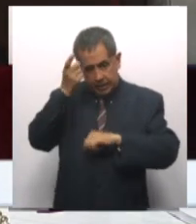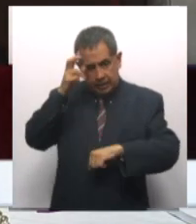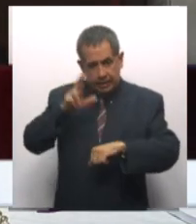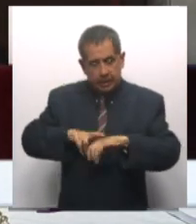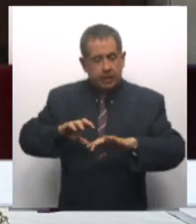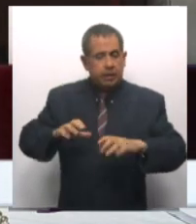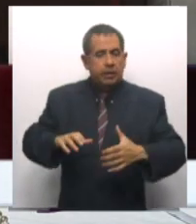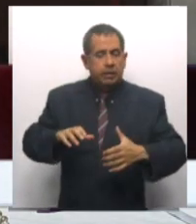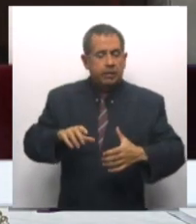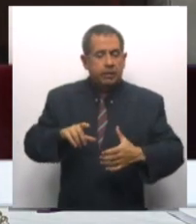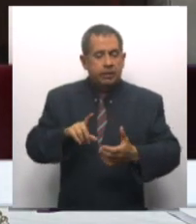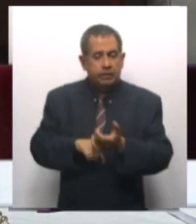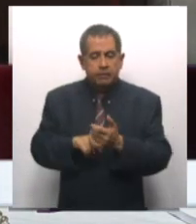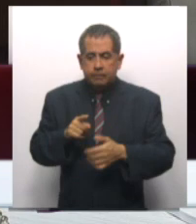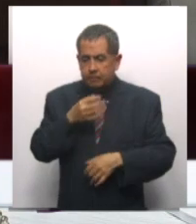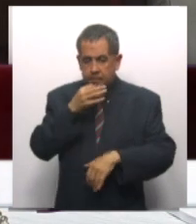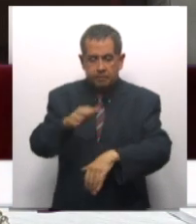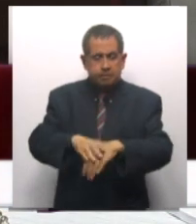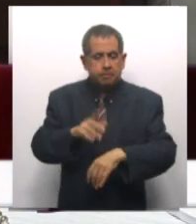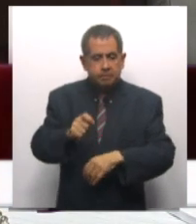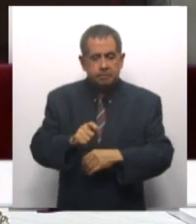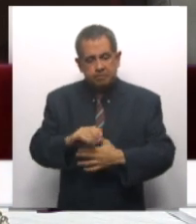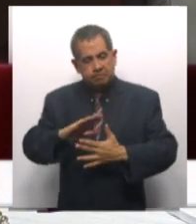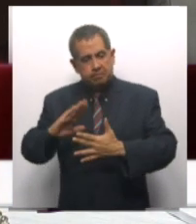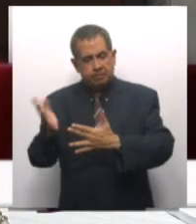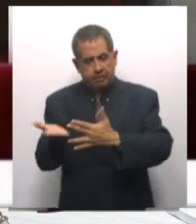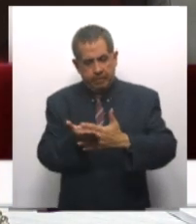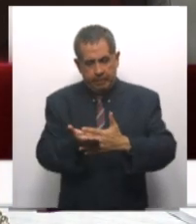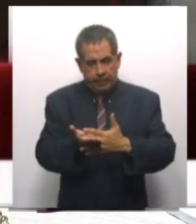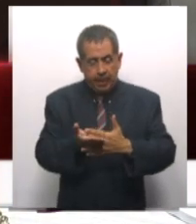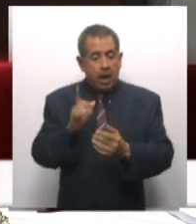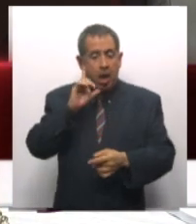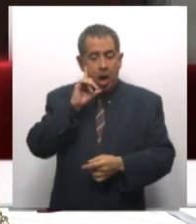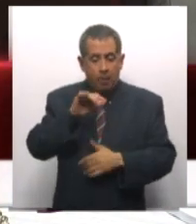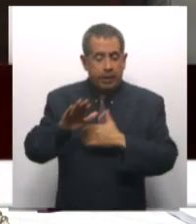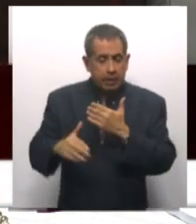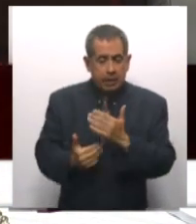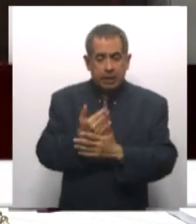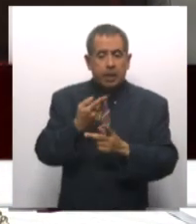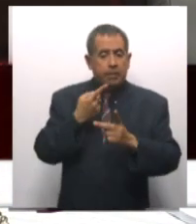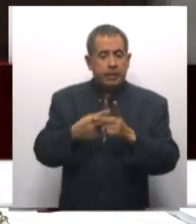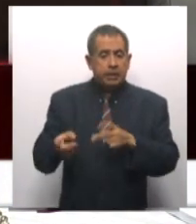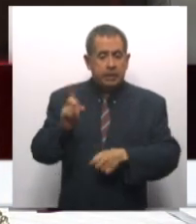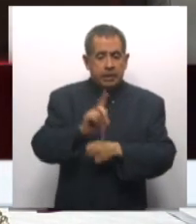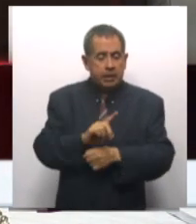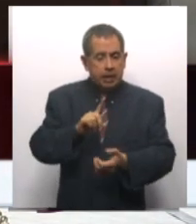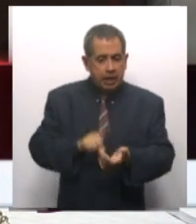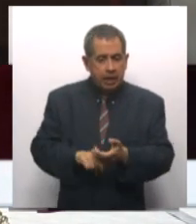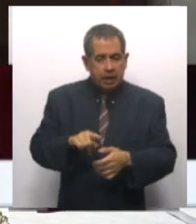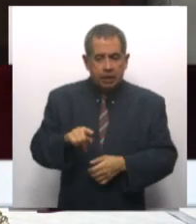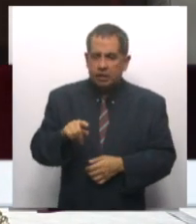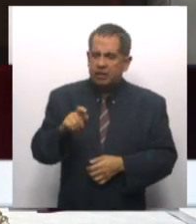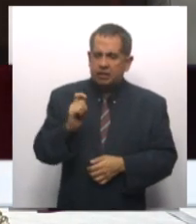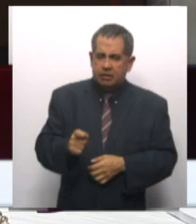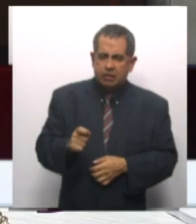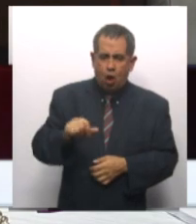directiva se decreta un receso y se reanudará la sesión el día de mañana a